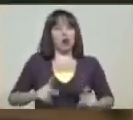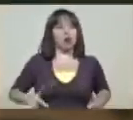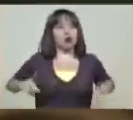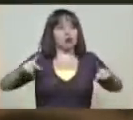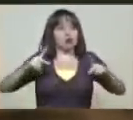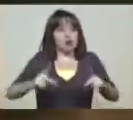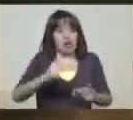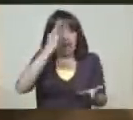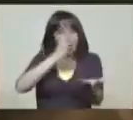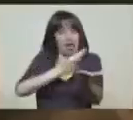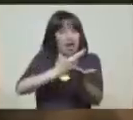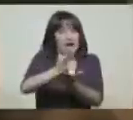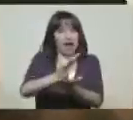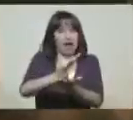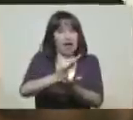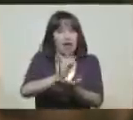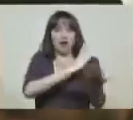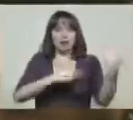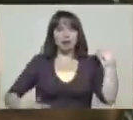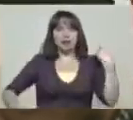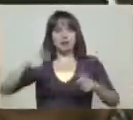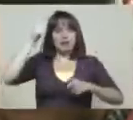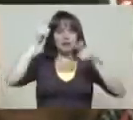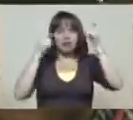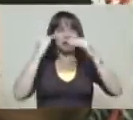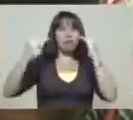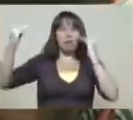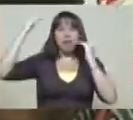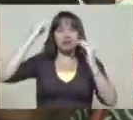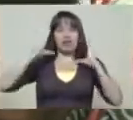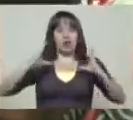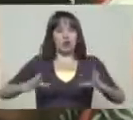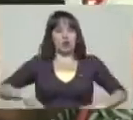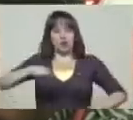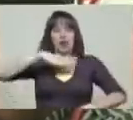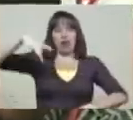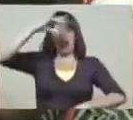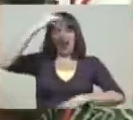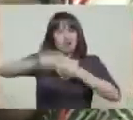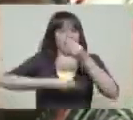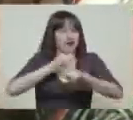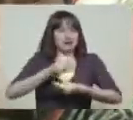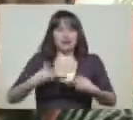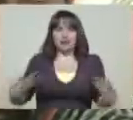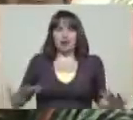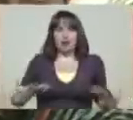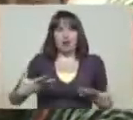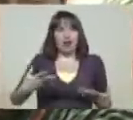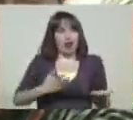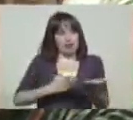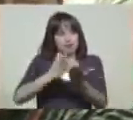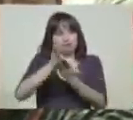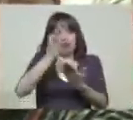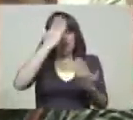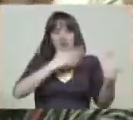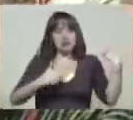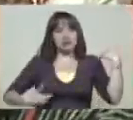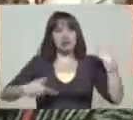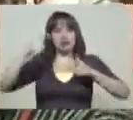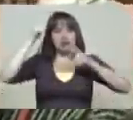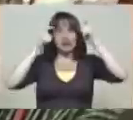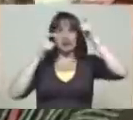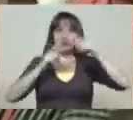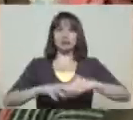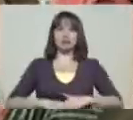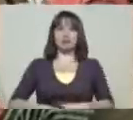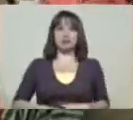haberle sido leal en mente, en cuerpo, en alma, en acción al comandante Chávez.